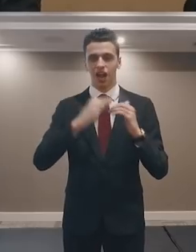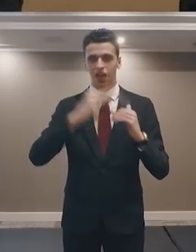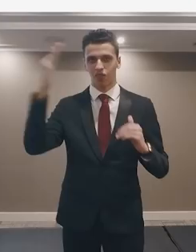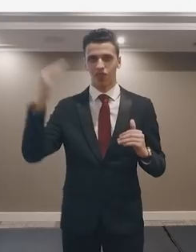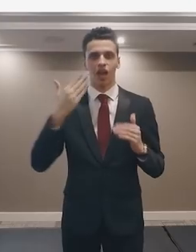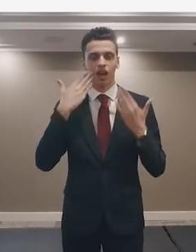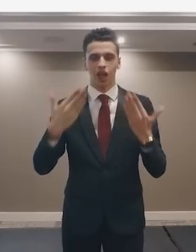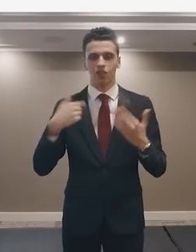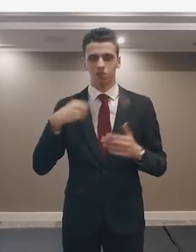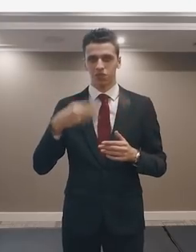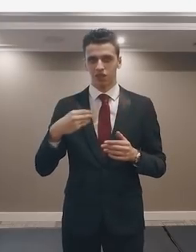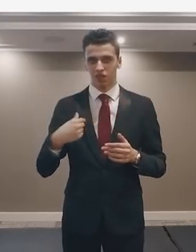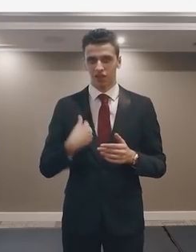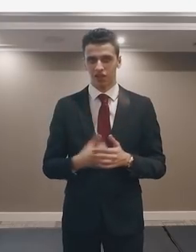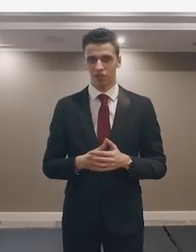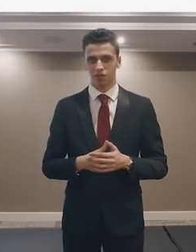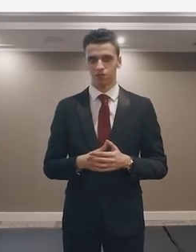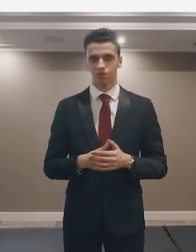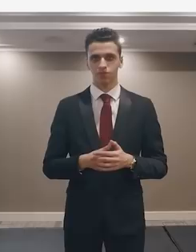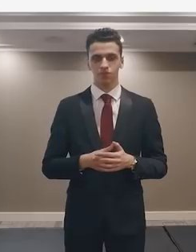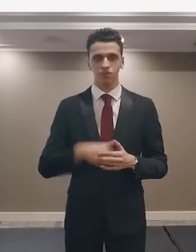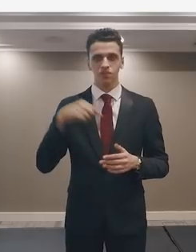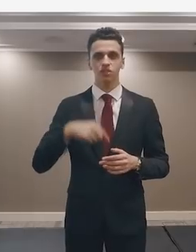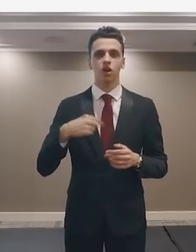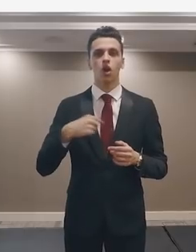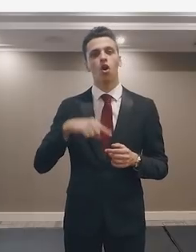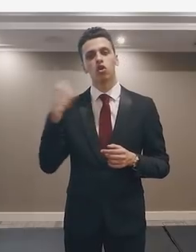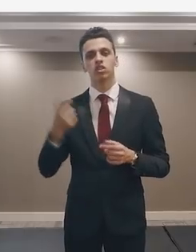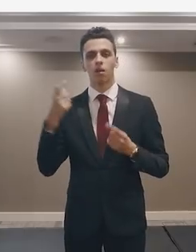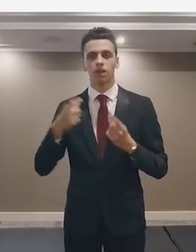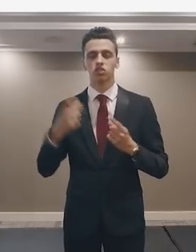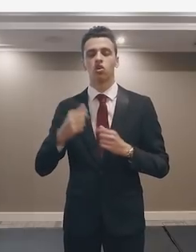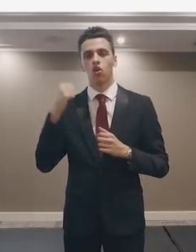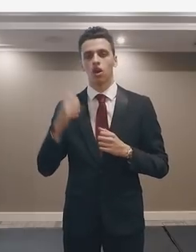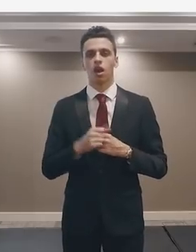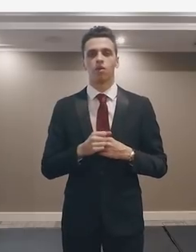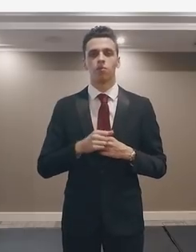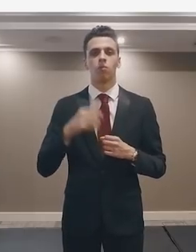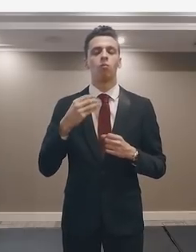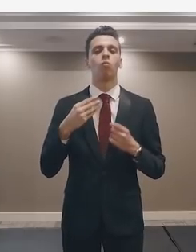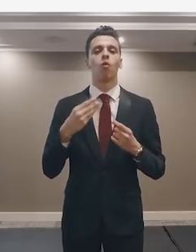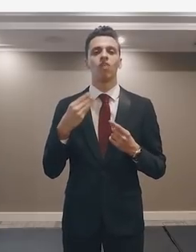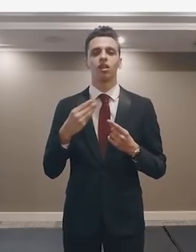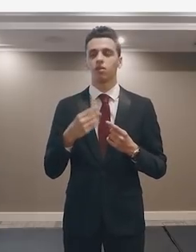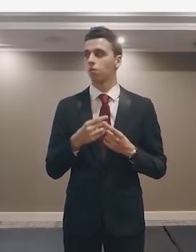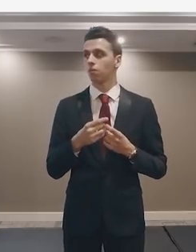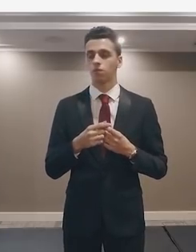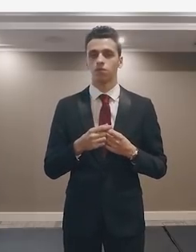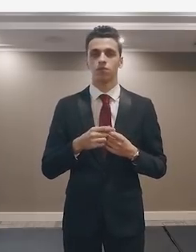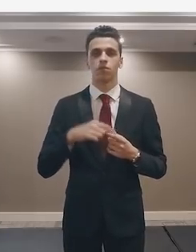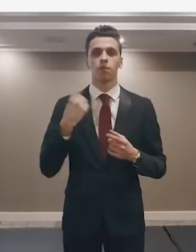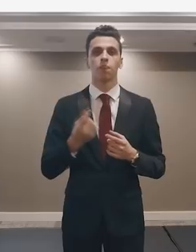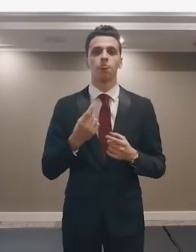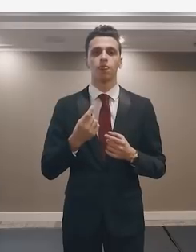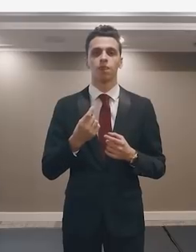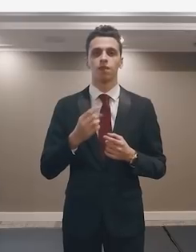jamás ha fracasado además contamos con adam and olic el segundo bufete de abogados de tecnología de turismo más importante scott duffy que hace poco le vendió una empresa a